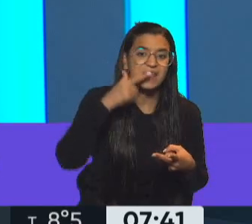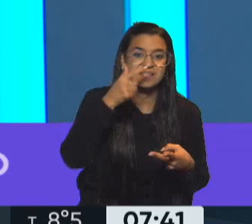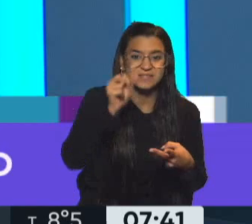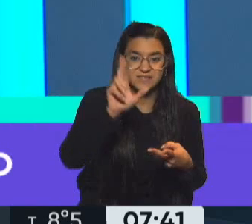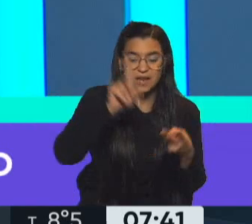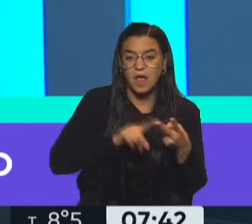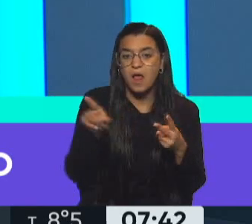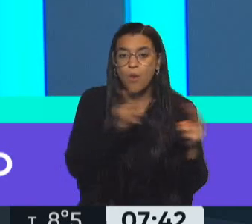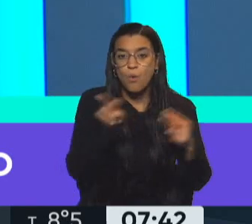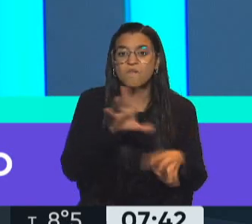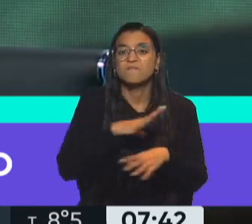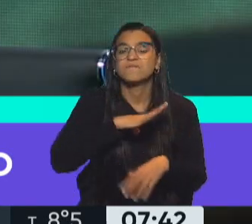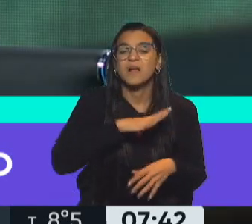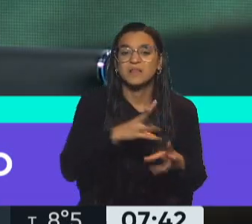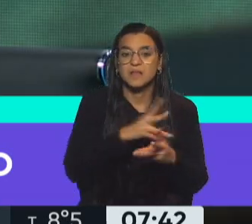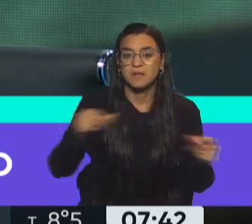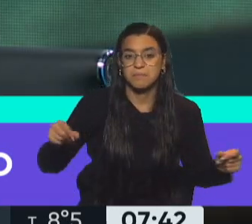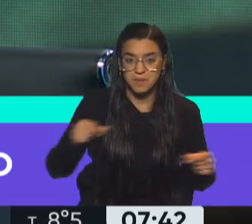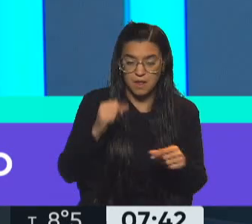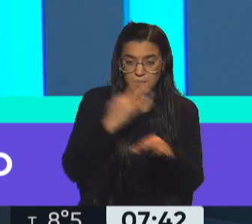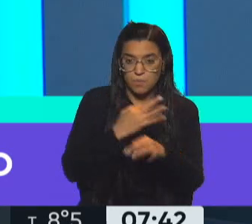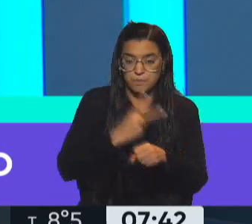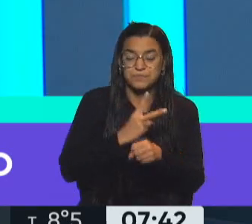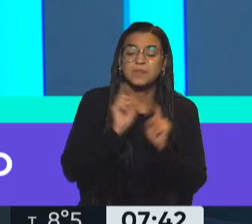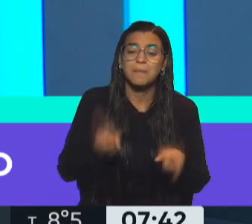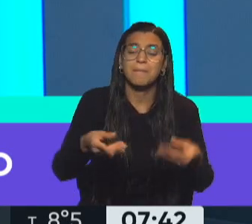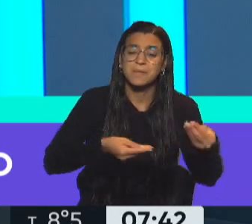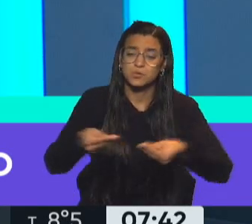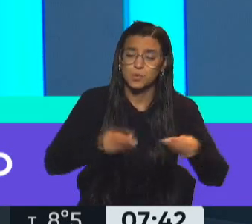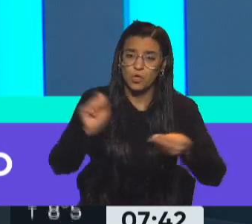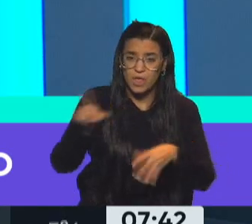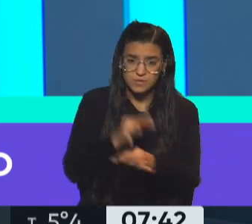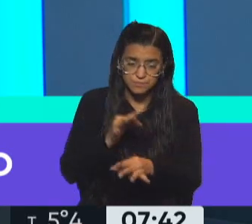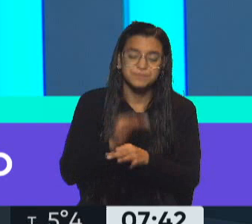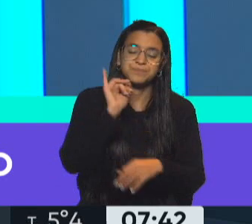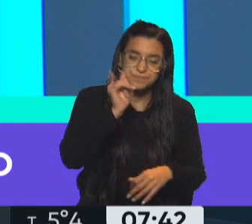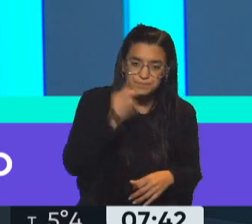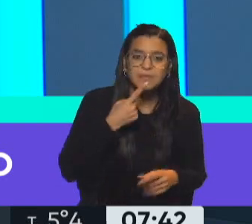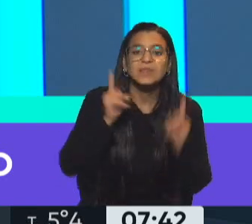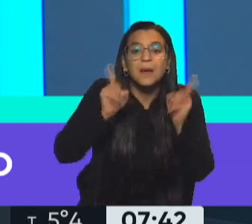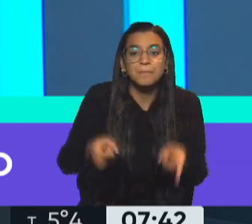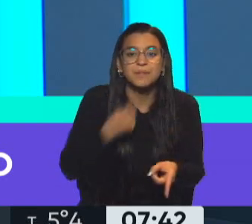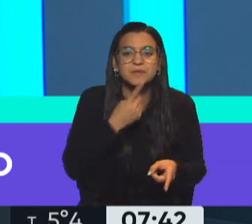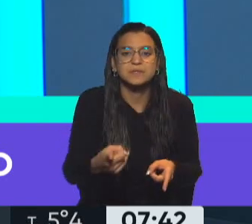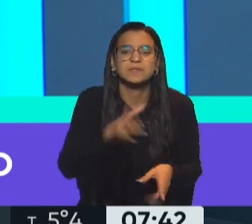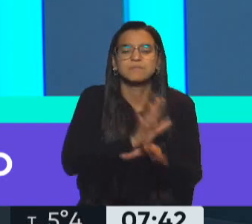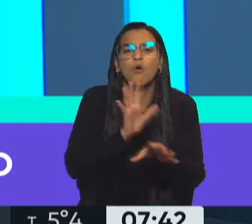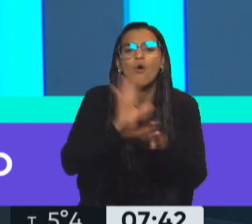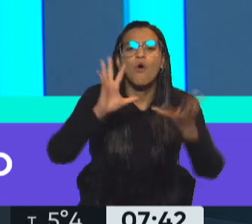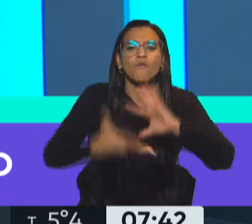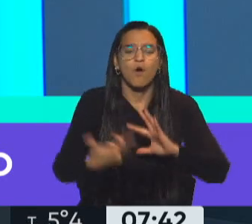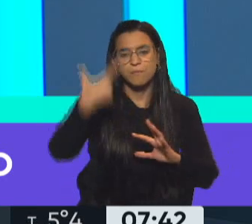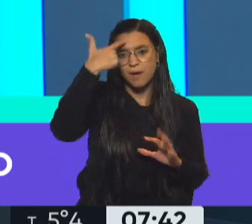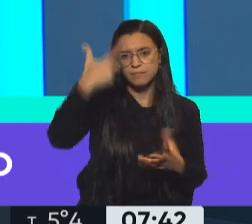pudieron terminar la escuela secundaria. Y el presupuesto educativo, ¿no? Y el presupuesto educativo. Y además hay que señalar el cambio de perfil del